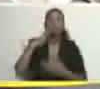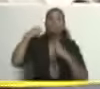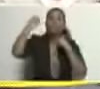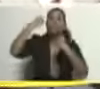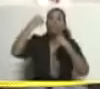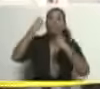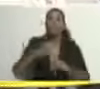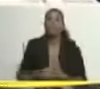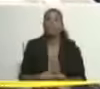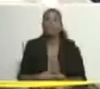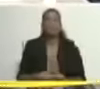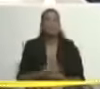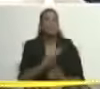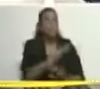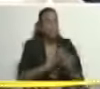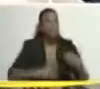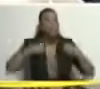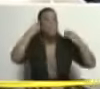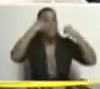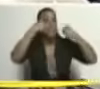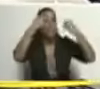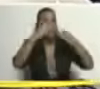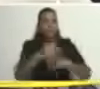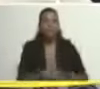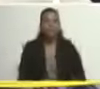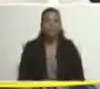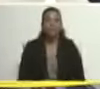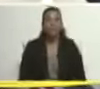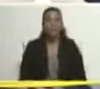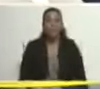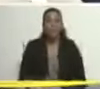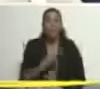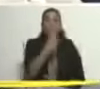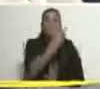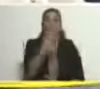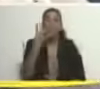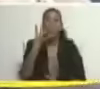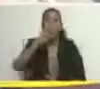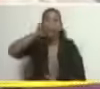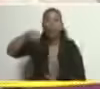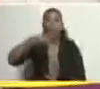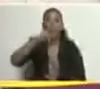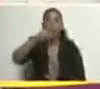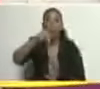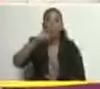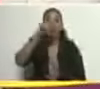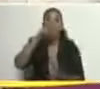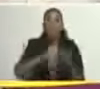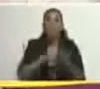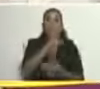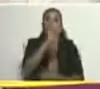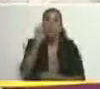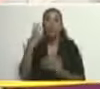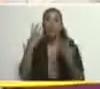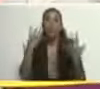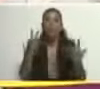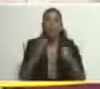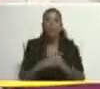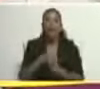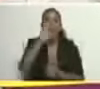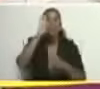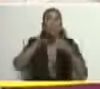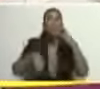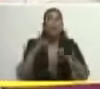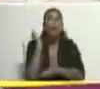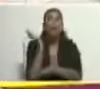Venceremos. 24 de junio 2009, fue la